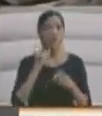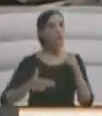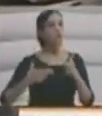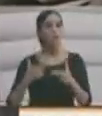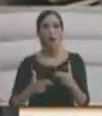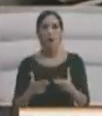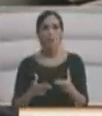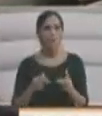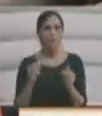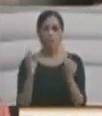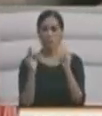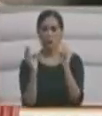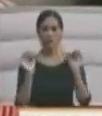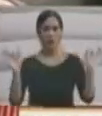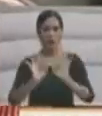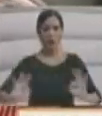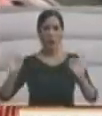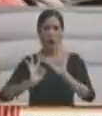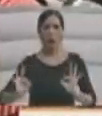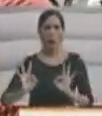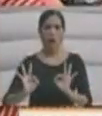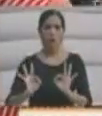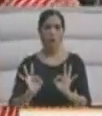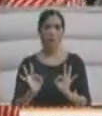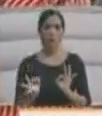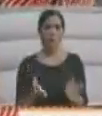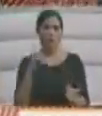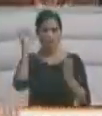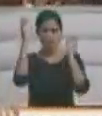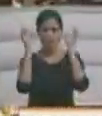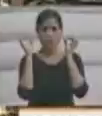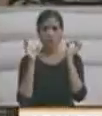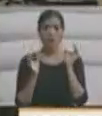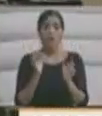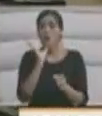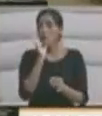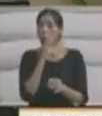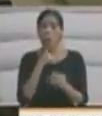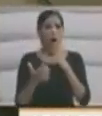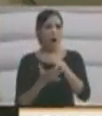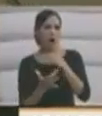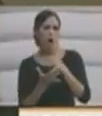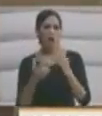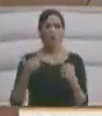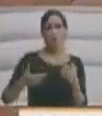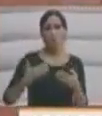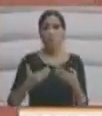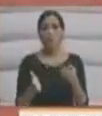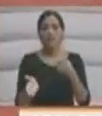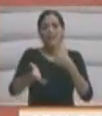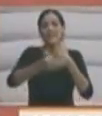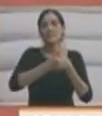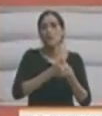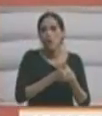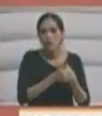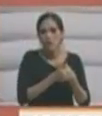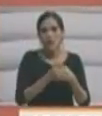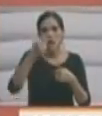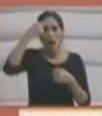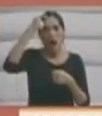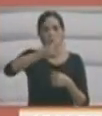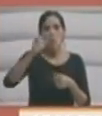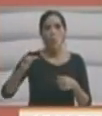diálogo alguno, justificándose de que no habían las especificaciones técnicas, tratar de esconderle al pueblo la